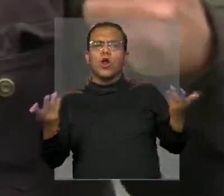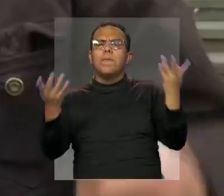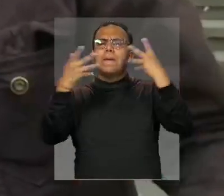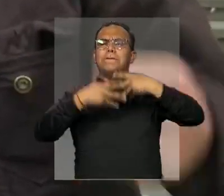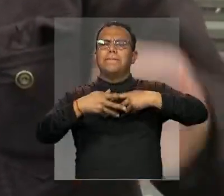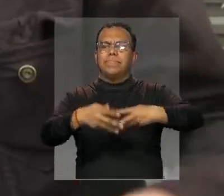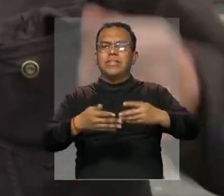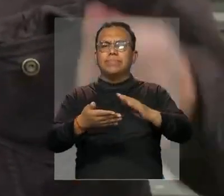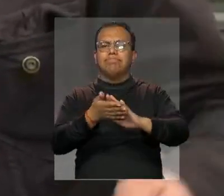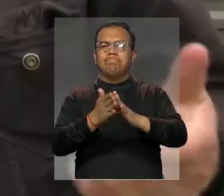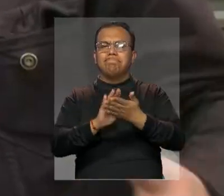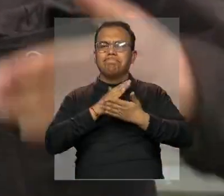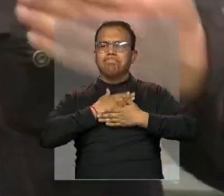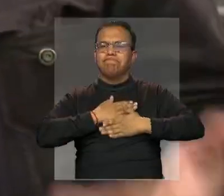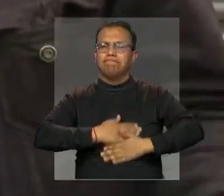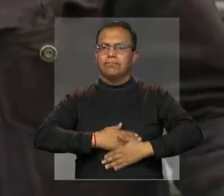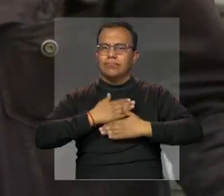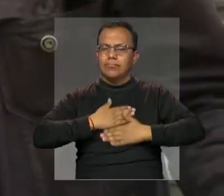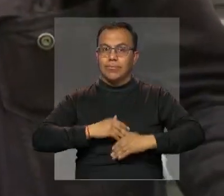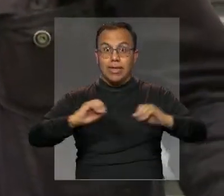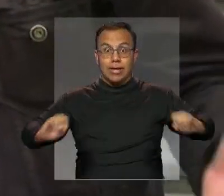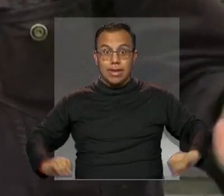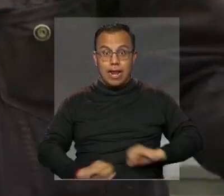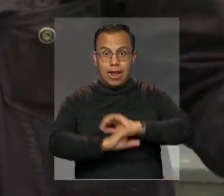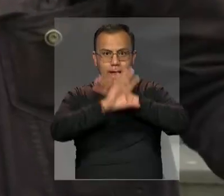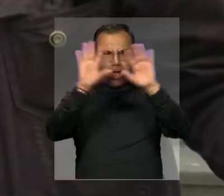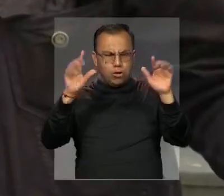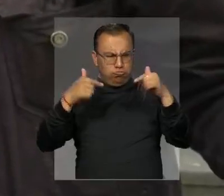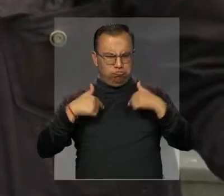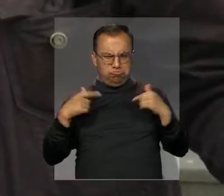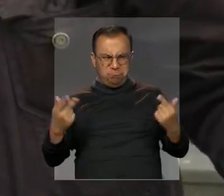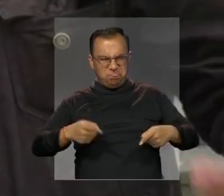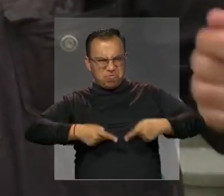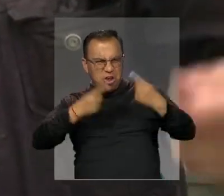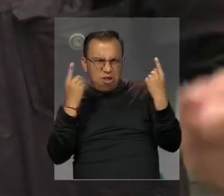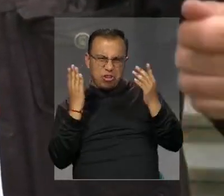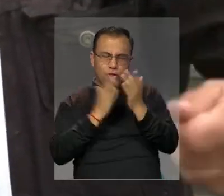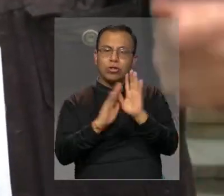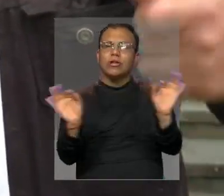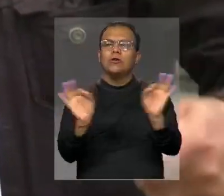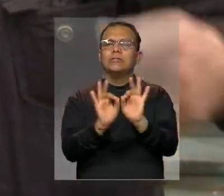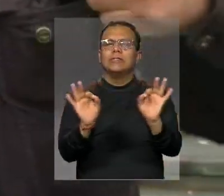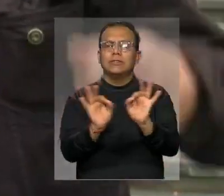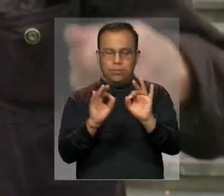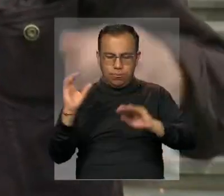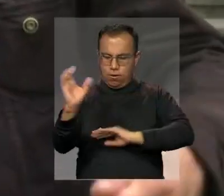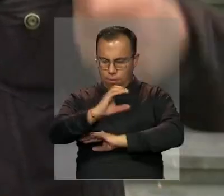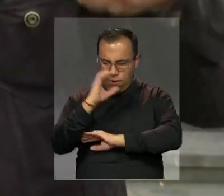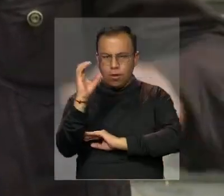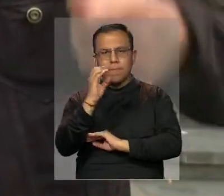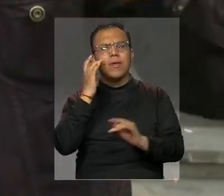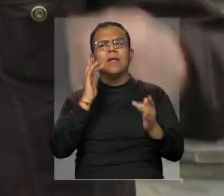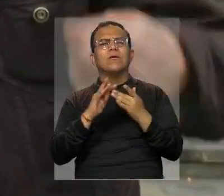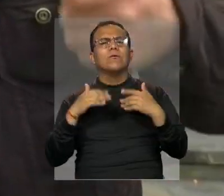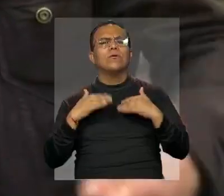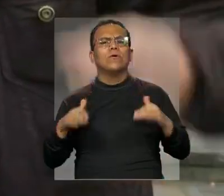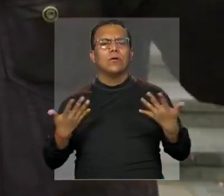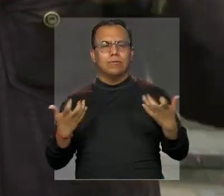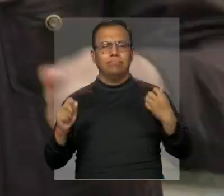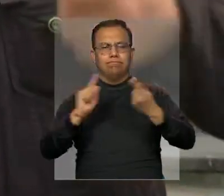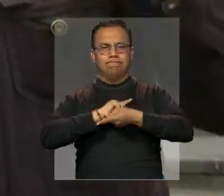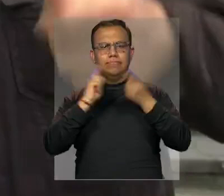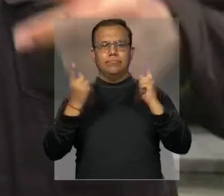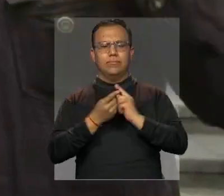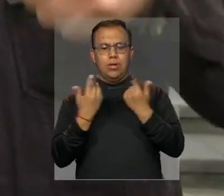movilización pacífica, que quede eso muy bien claro. Nosotros no somos vándalos, simplemente somos colombianos que queremos un cambio y